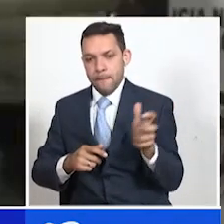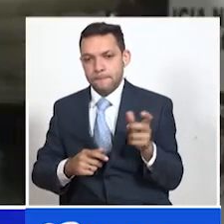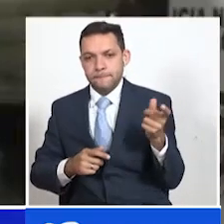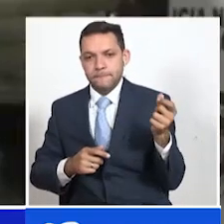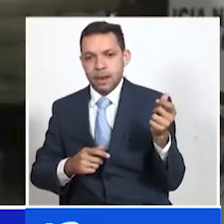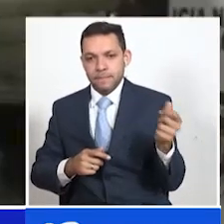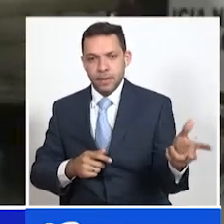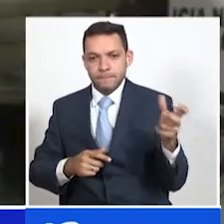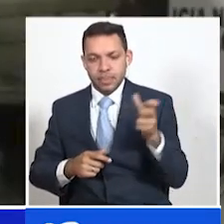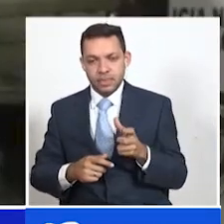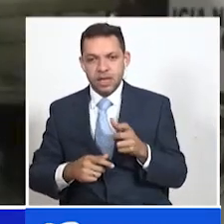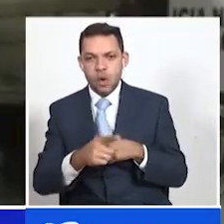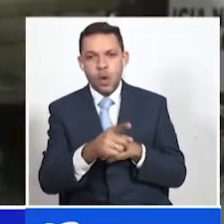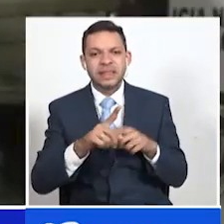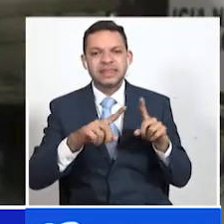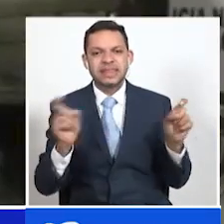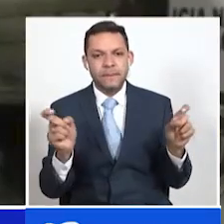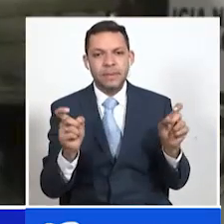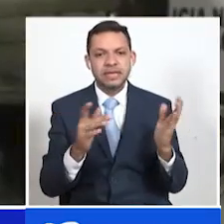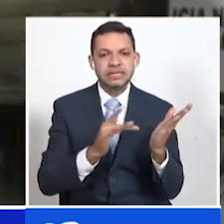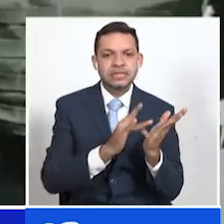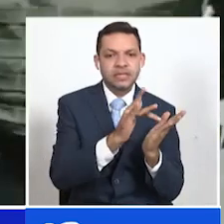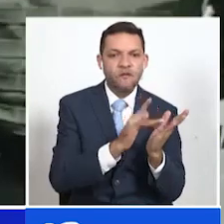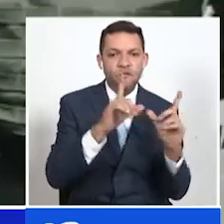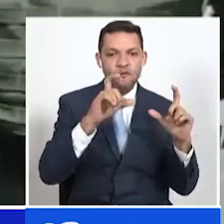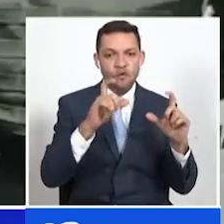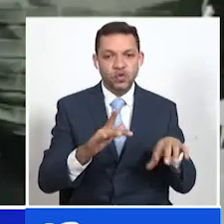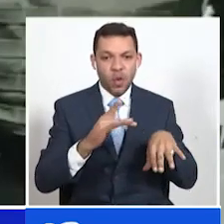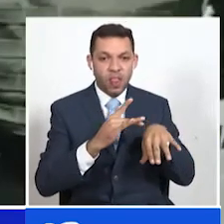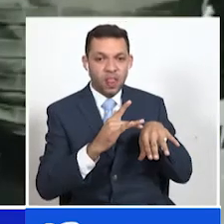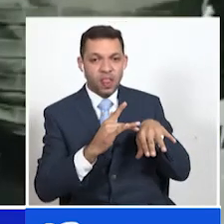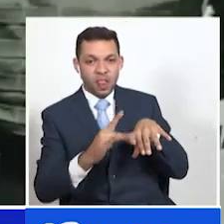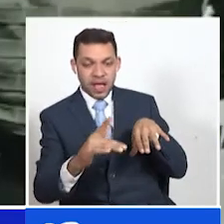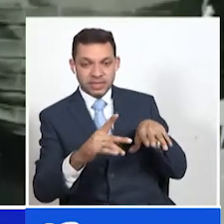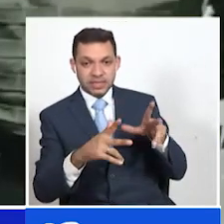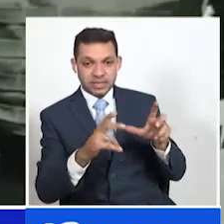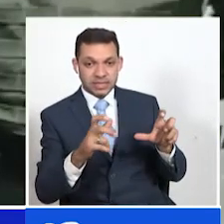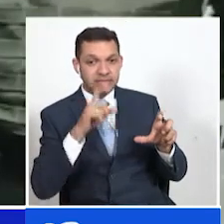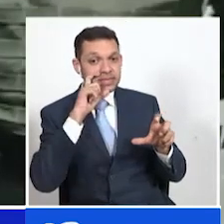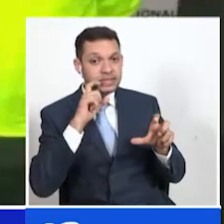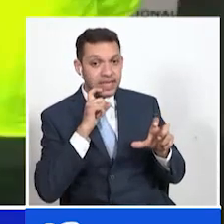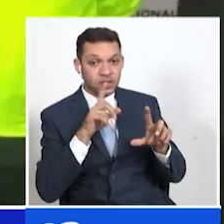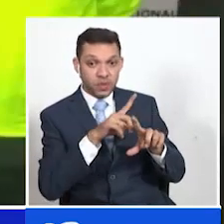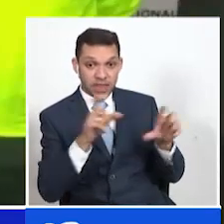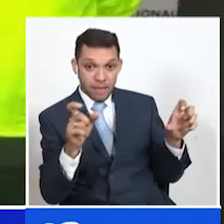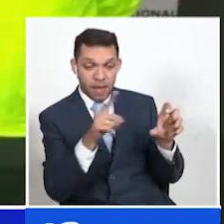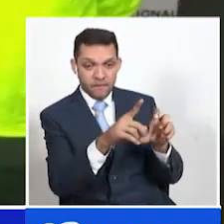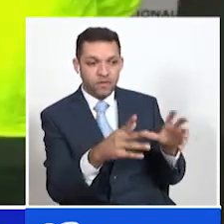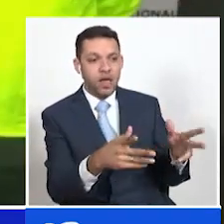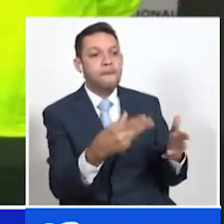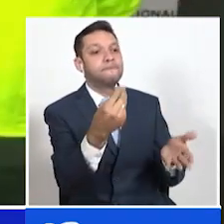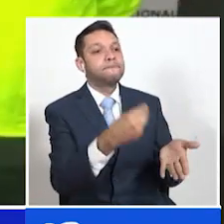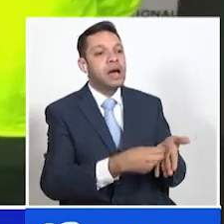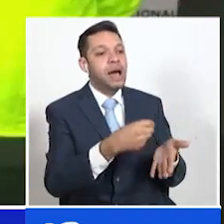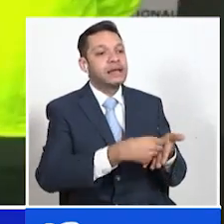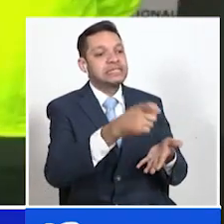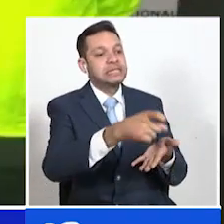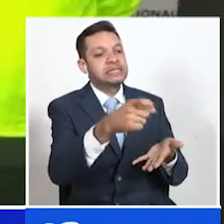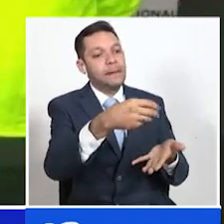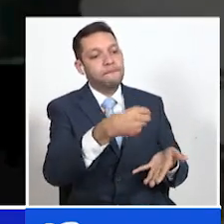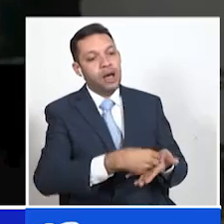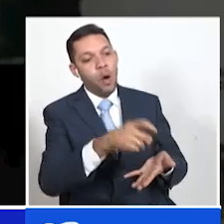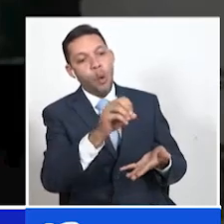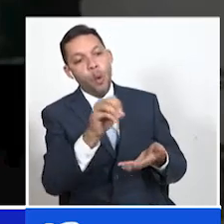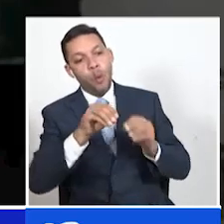de extorsión a un ciudadano que le estaban amenazando con publicar unas fotos íntimas y le estaban exigiendo el pago de